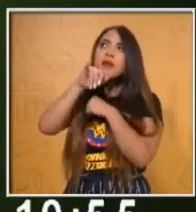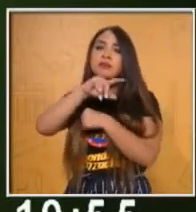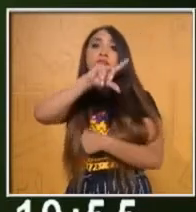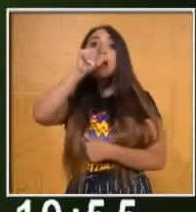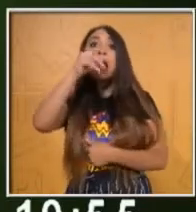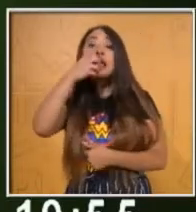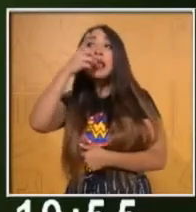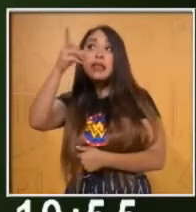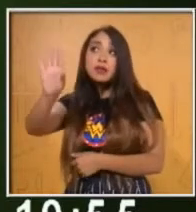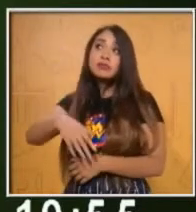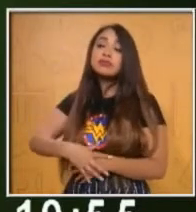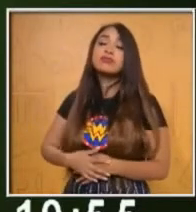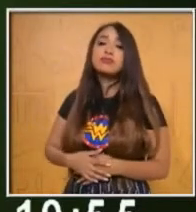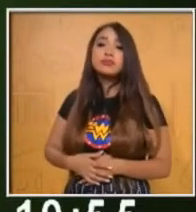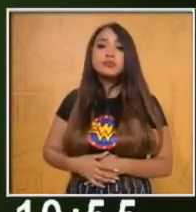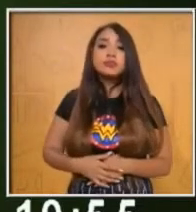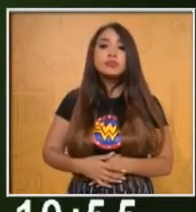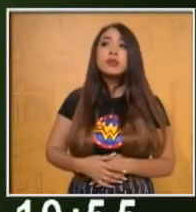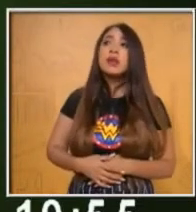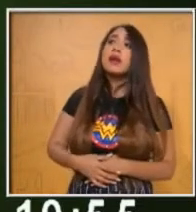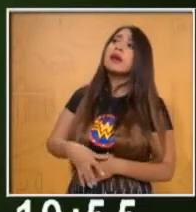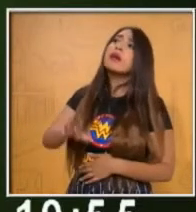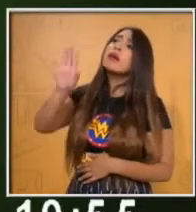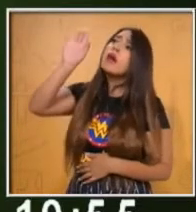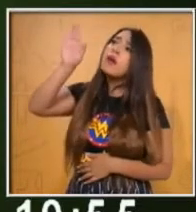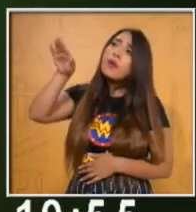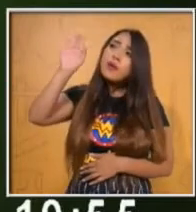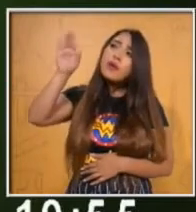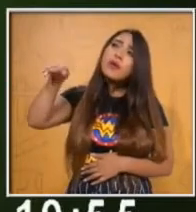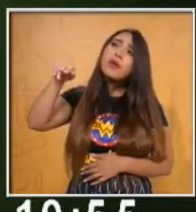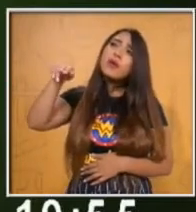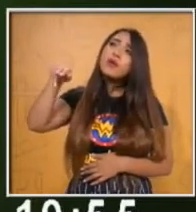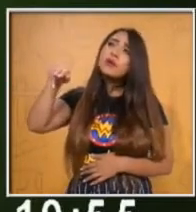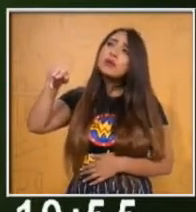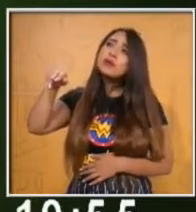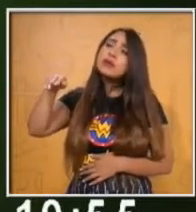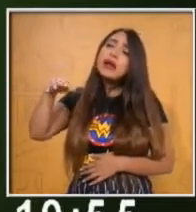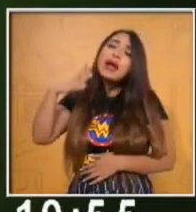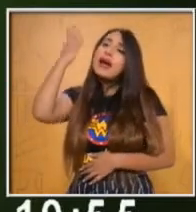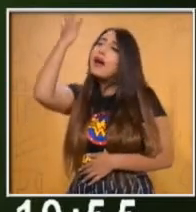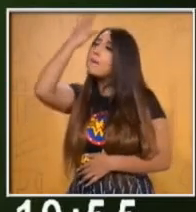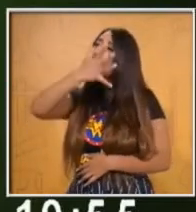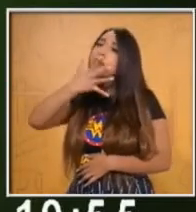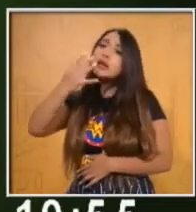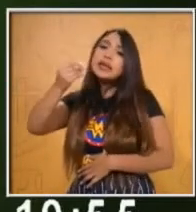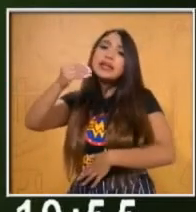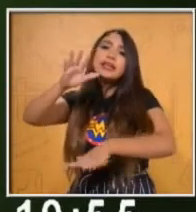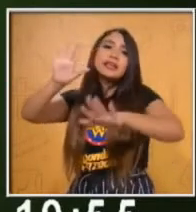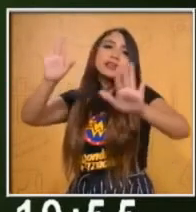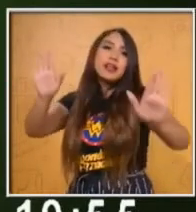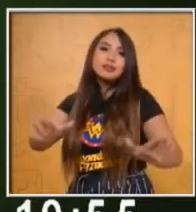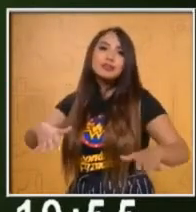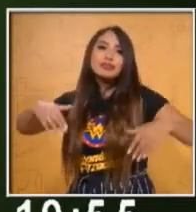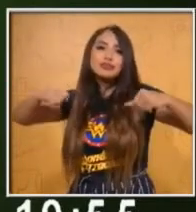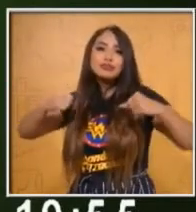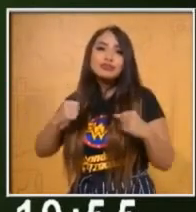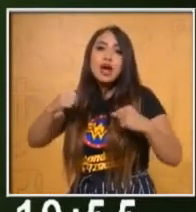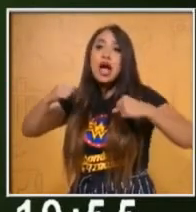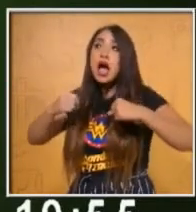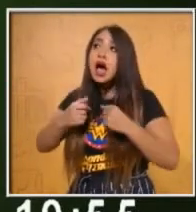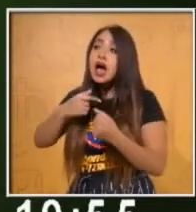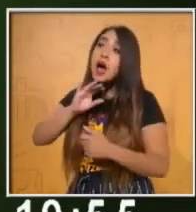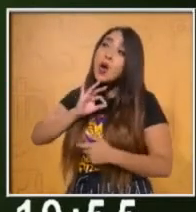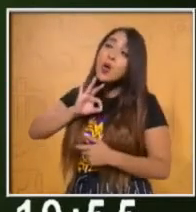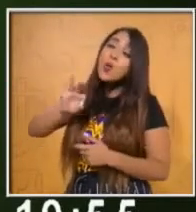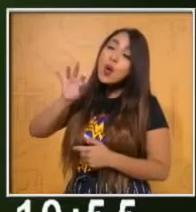estas palabras. Querido señor cuervo, ¿qué plumas tan brillantes y hermosas tiene usted? Apenas